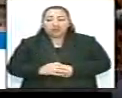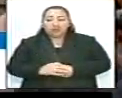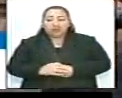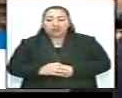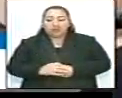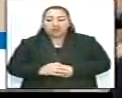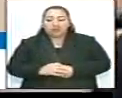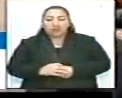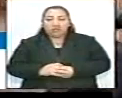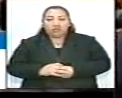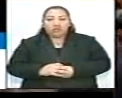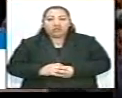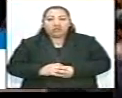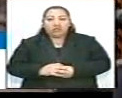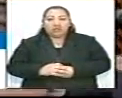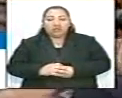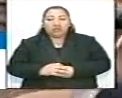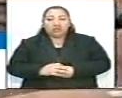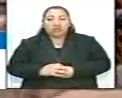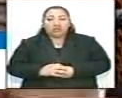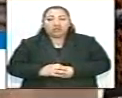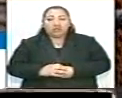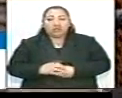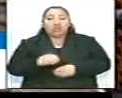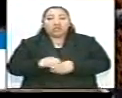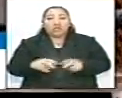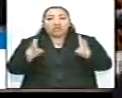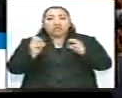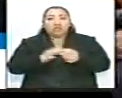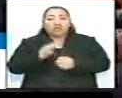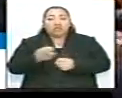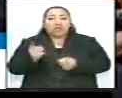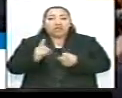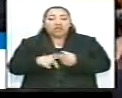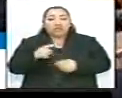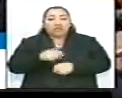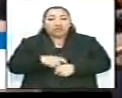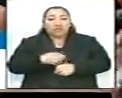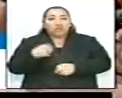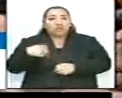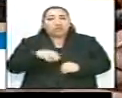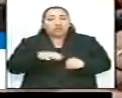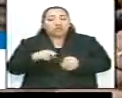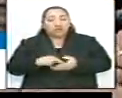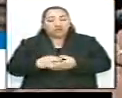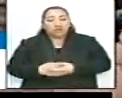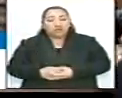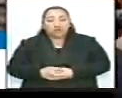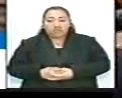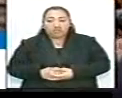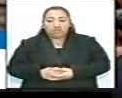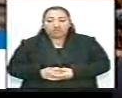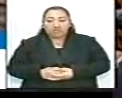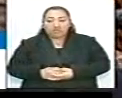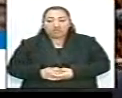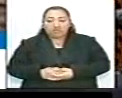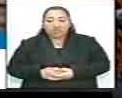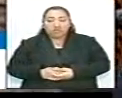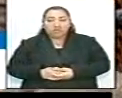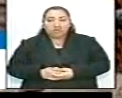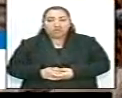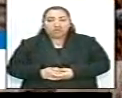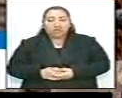de saneamiento en el ámbito rural. Yo creo que hasta el momento están haciendo solamente en la zona